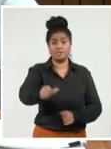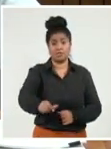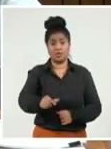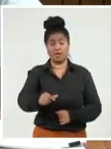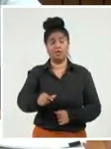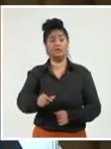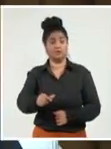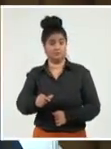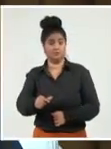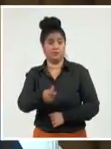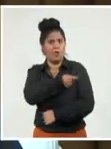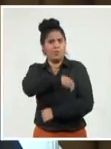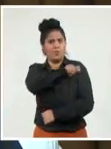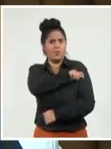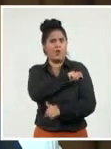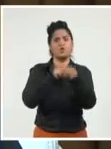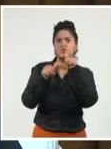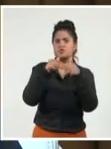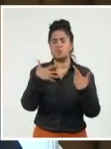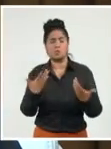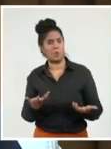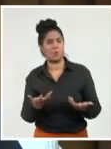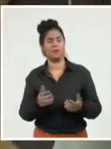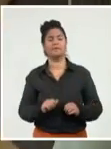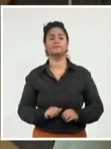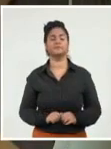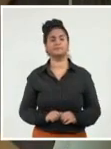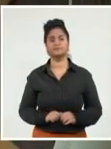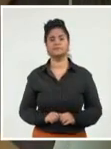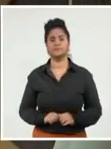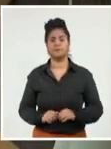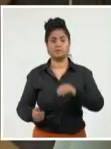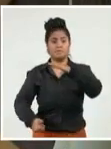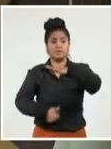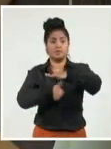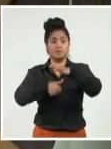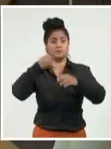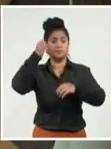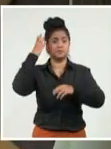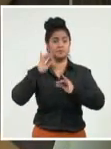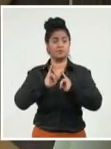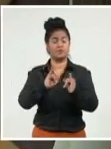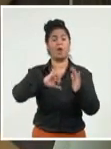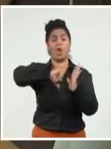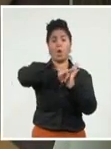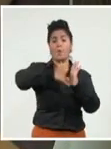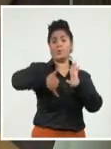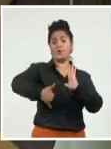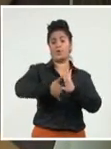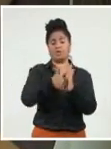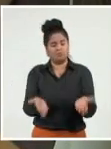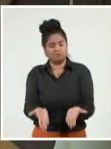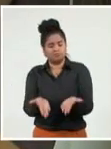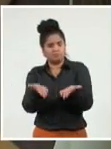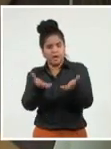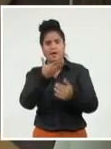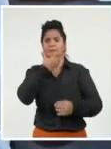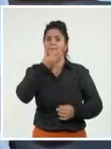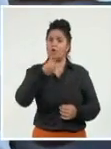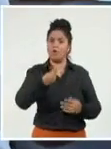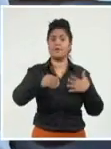cuando participa. De igual forma, Díaz-Canel los convocó a diseñar proyectos en favor de la recreación de toda la juventud, activar el